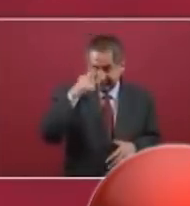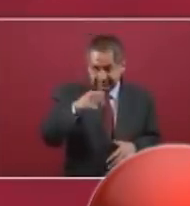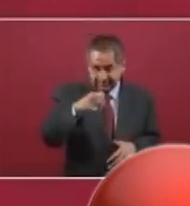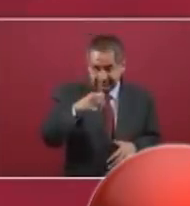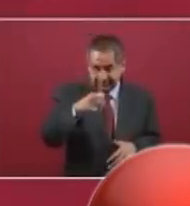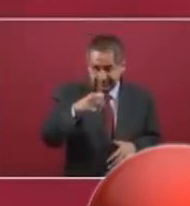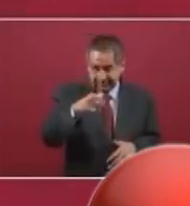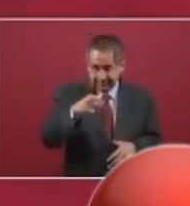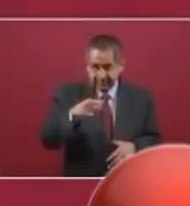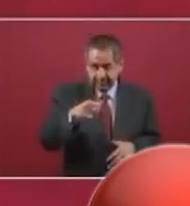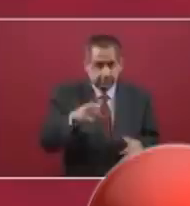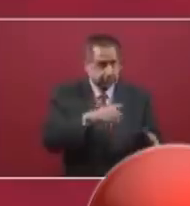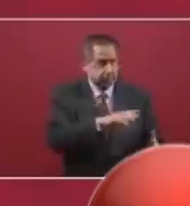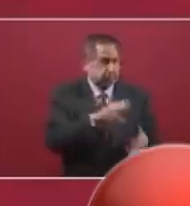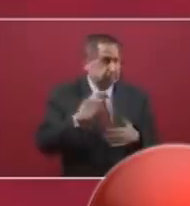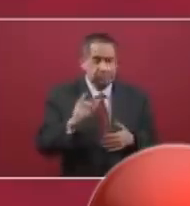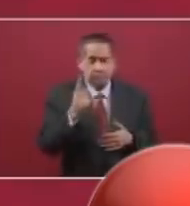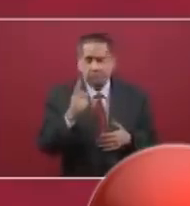Sí, se